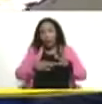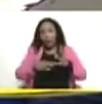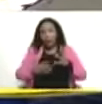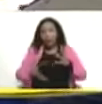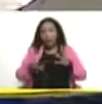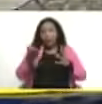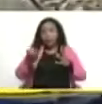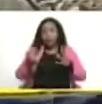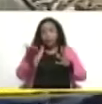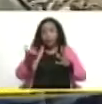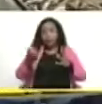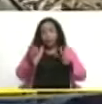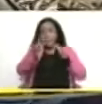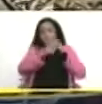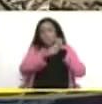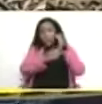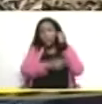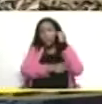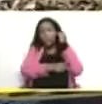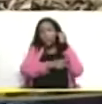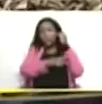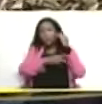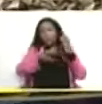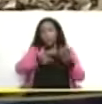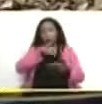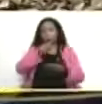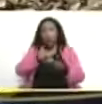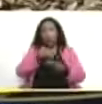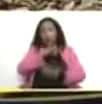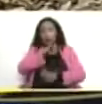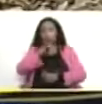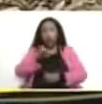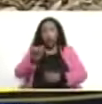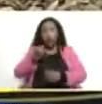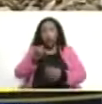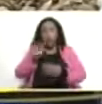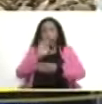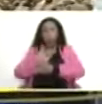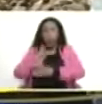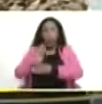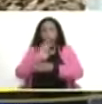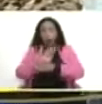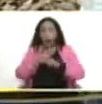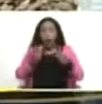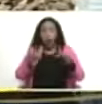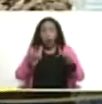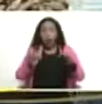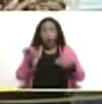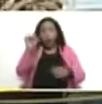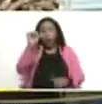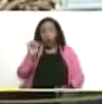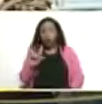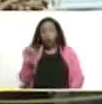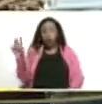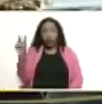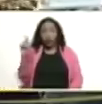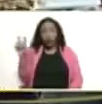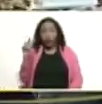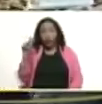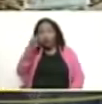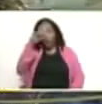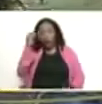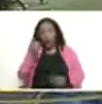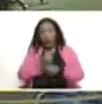importantes parques nacionales y zonas protegidas de la naturaleza del sur de Venezuela, en una